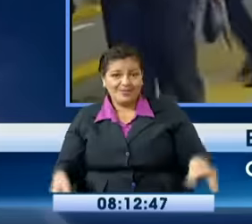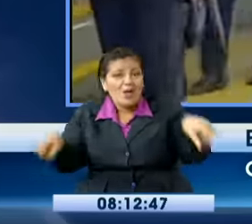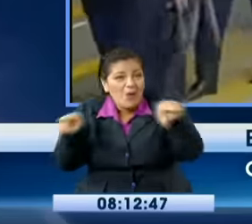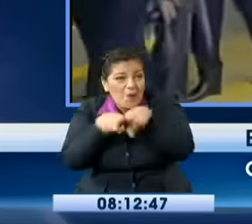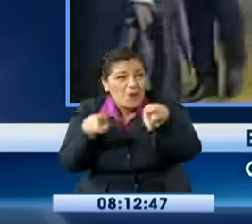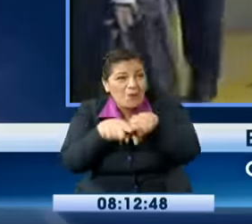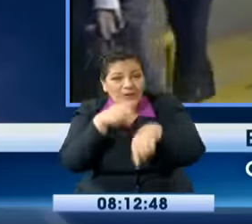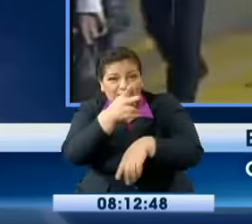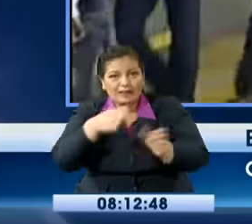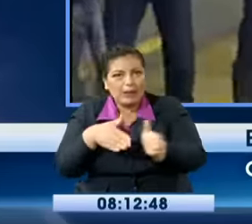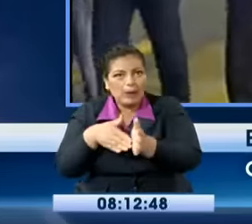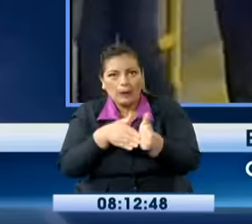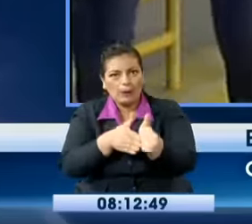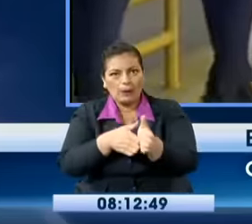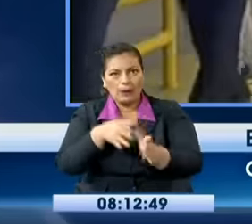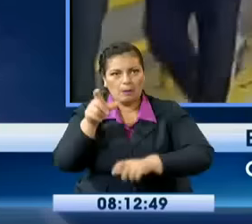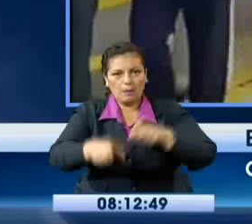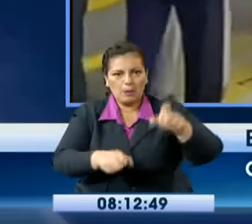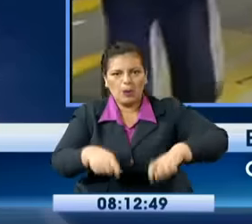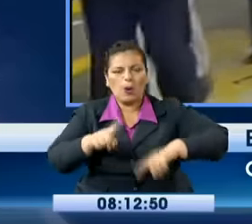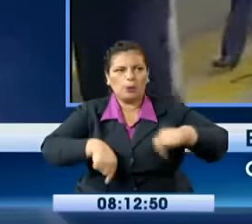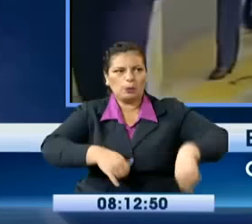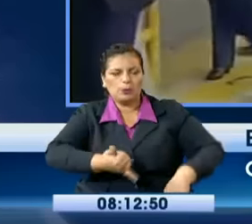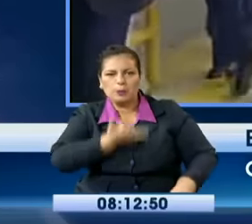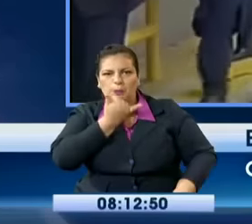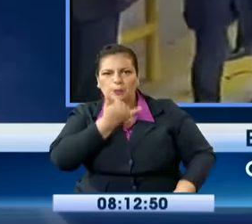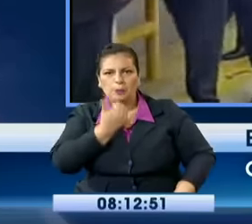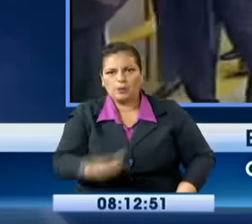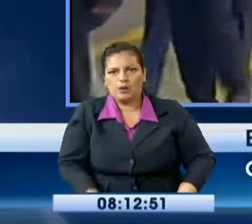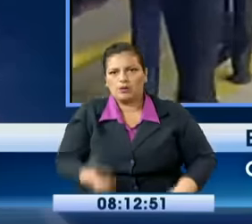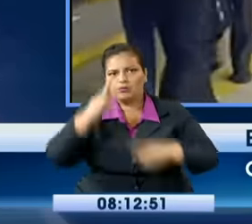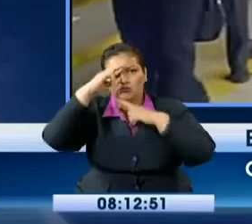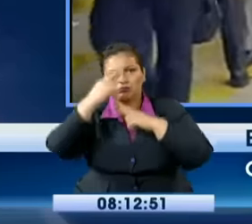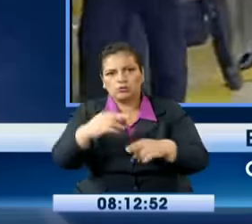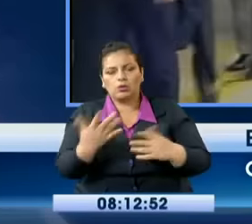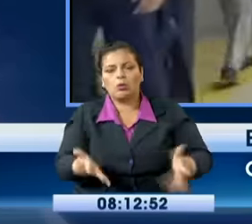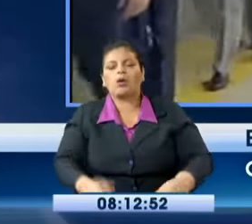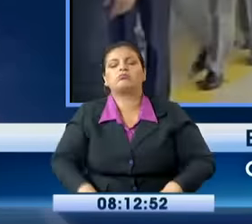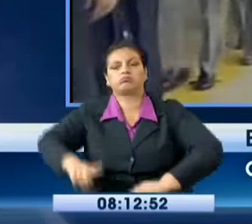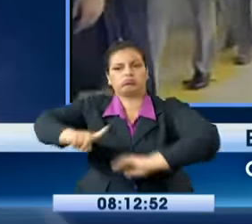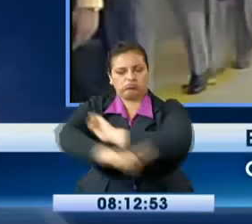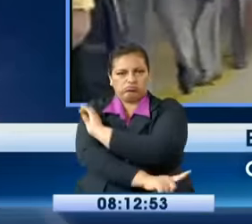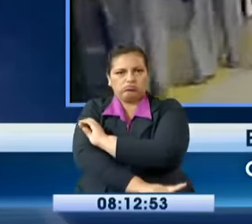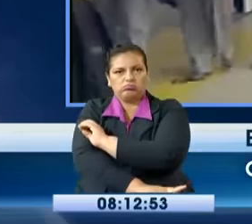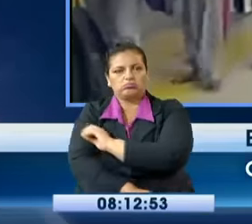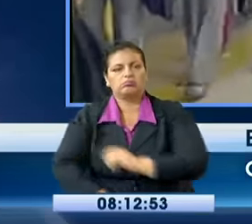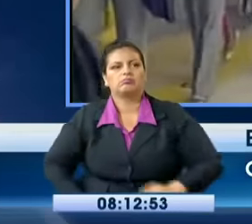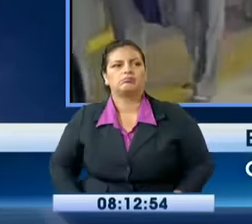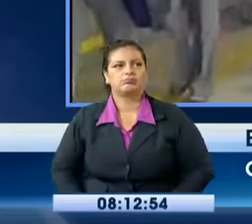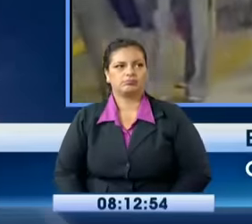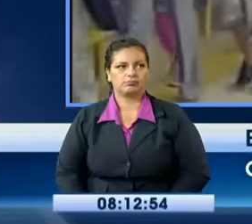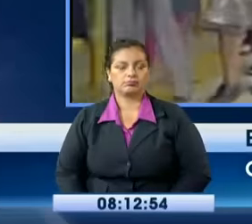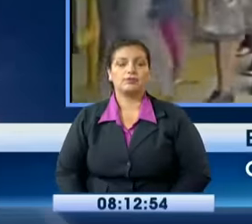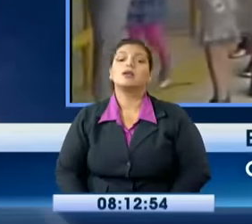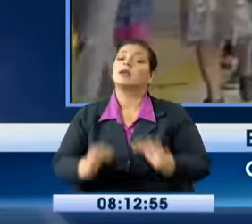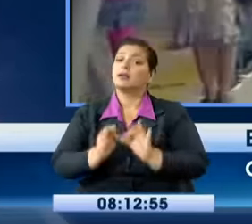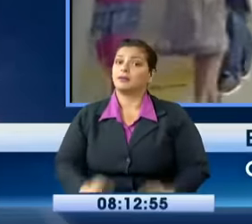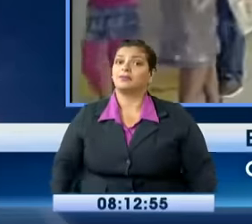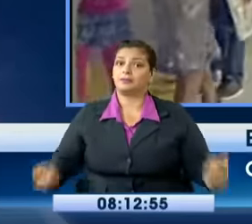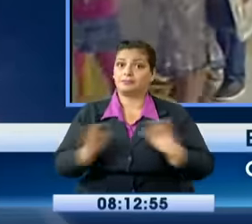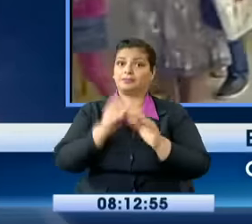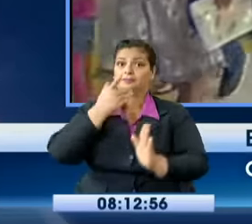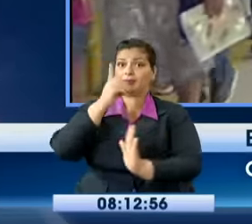abusivos. Sí. Que sea con detención, que sea con multa. Alguien me decía... Pero se requiere la denuncia. Eso sí. Ah, denuncia, claro,